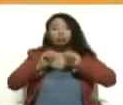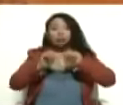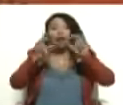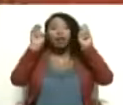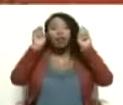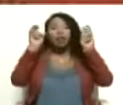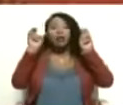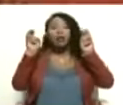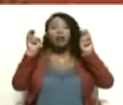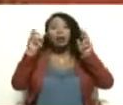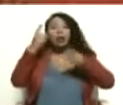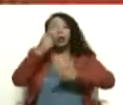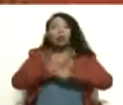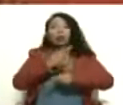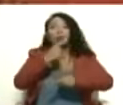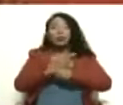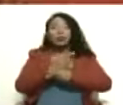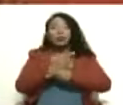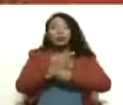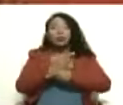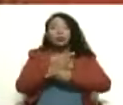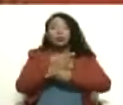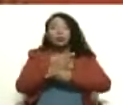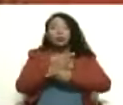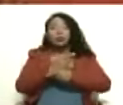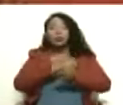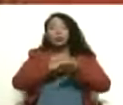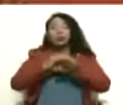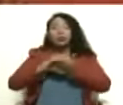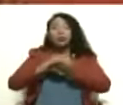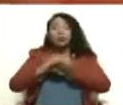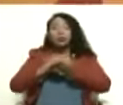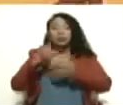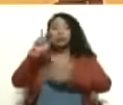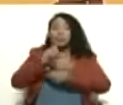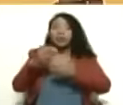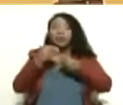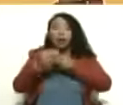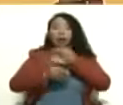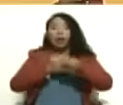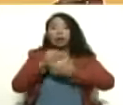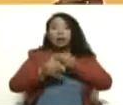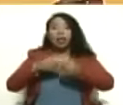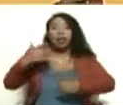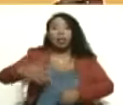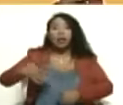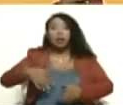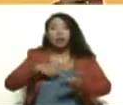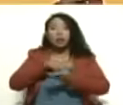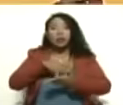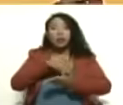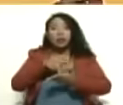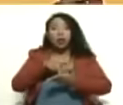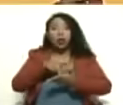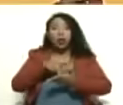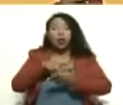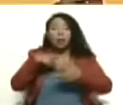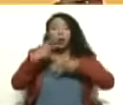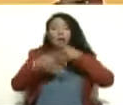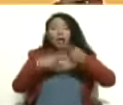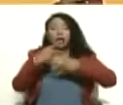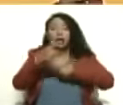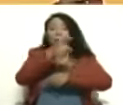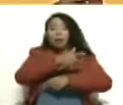de sus competencias con los trámites necesarios para garantizar el derecho a la participación política de los